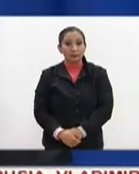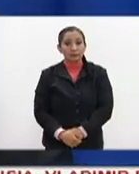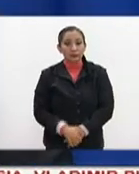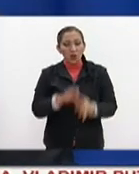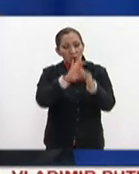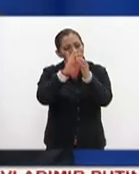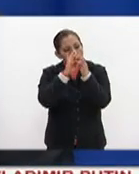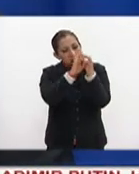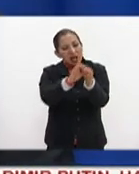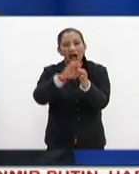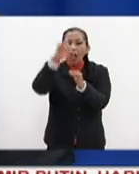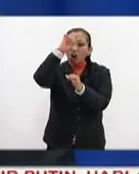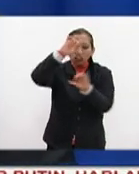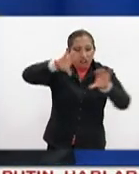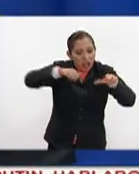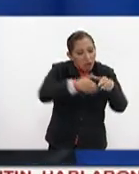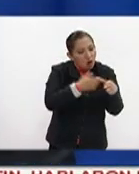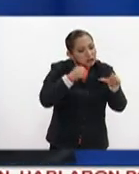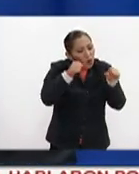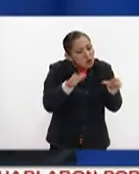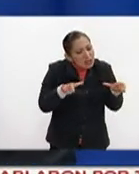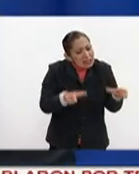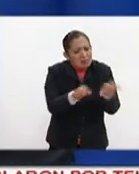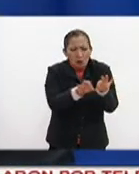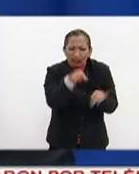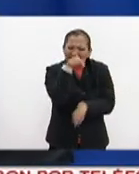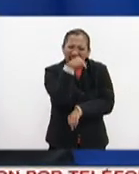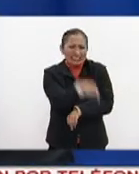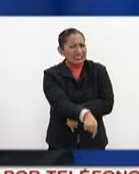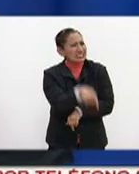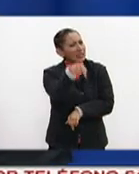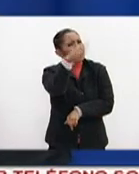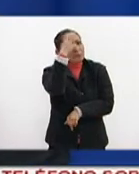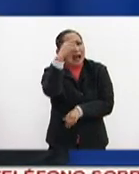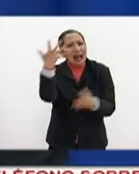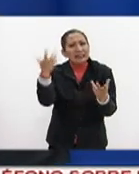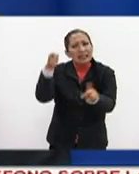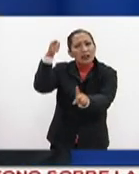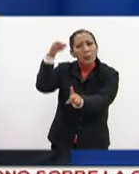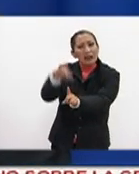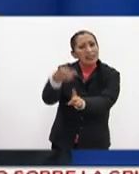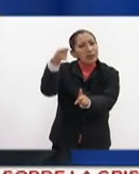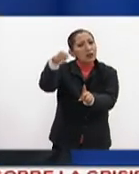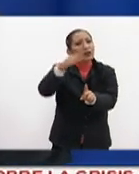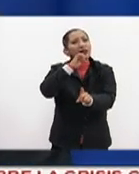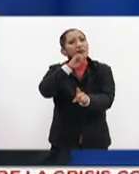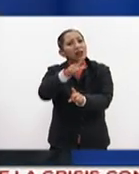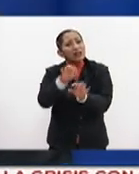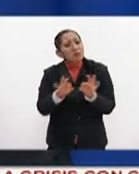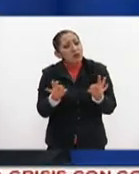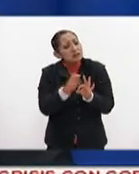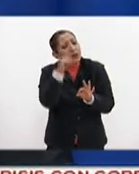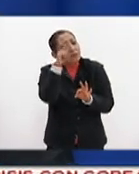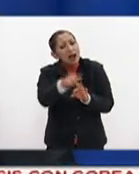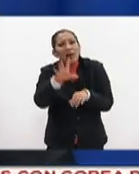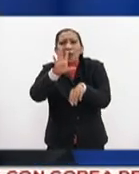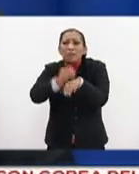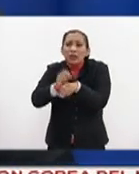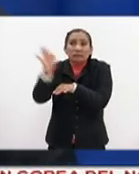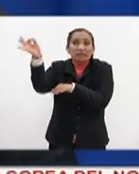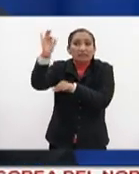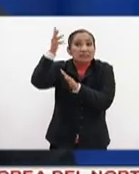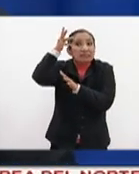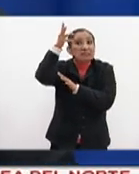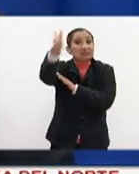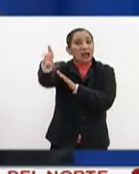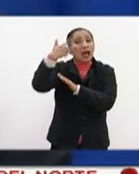La unidad del Consejo de Seguridad es crucial en esto. Es crucial para lograr este objetivo, pero también es crucial para permitir la